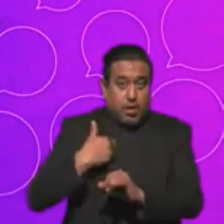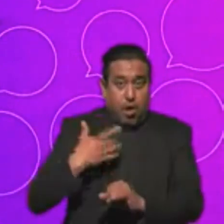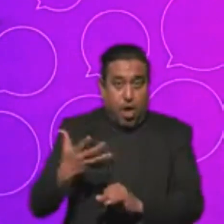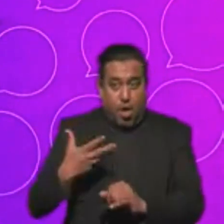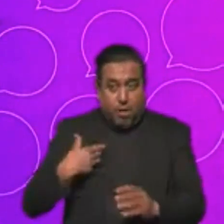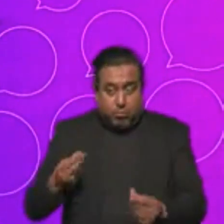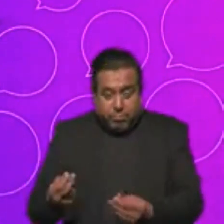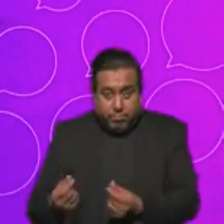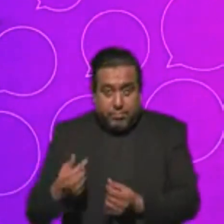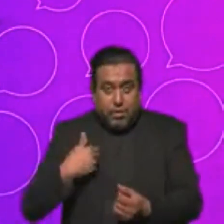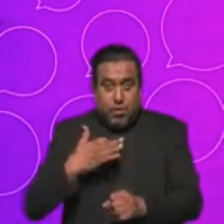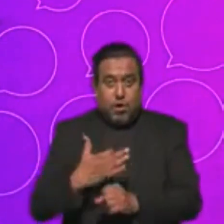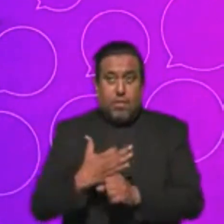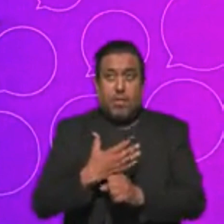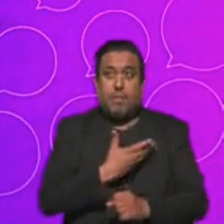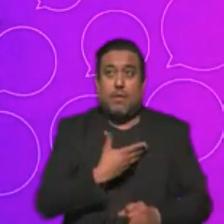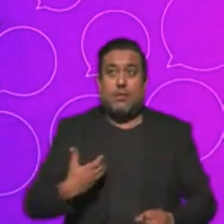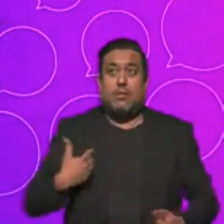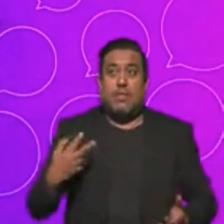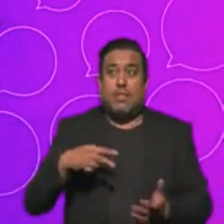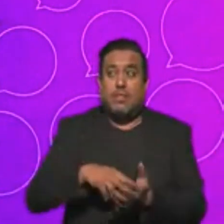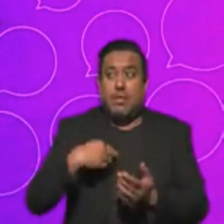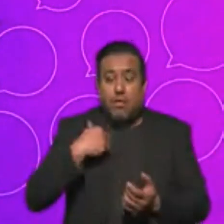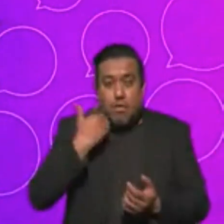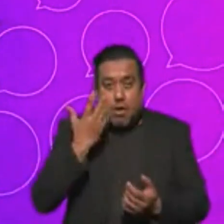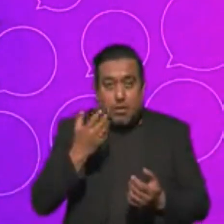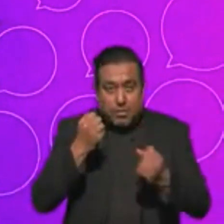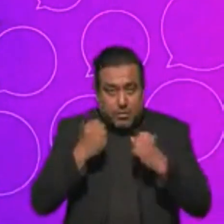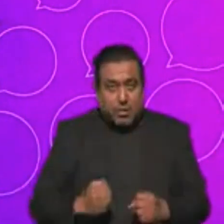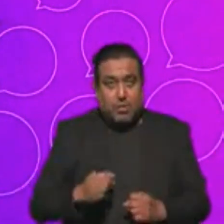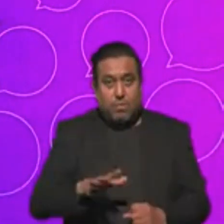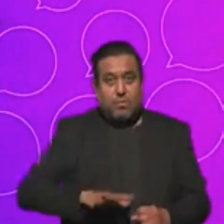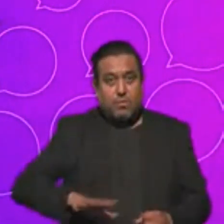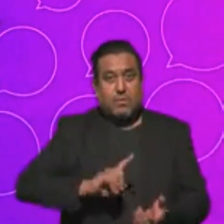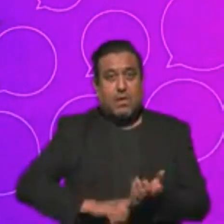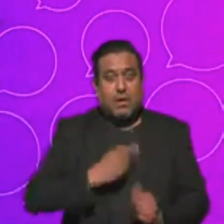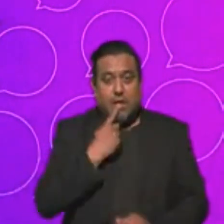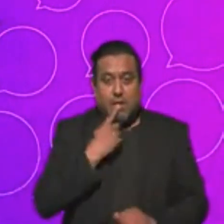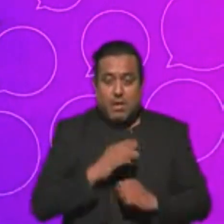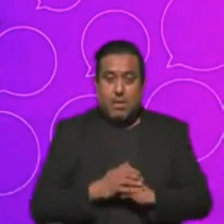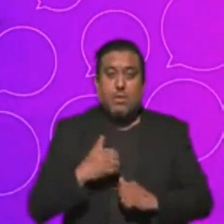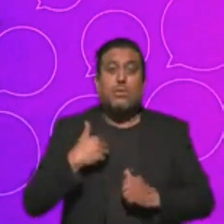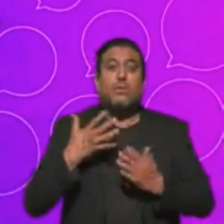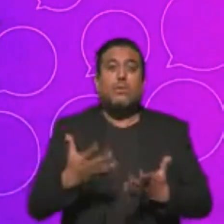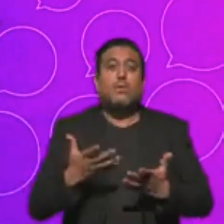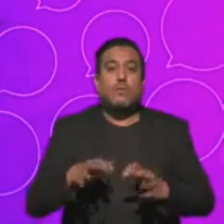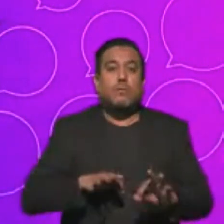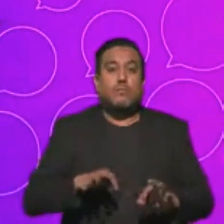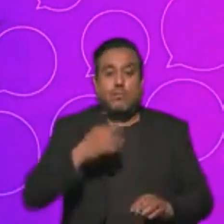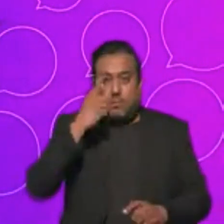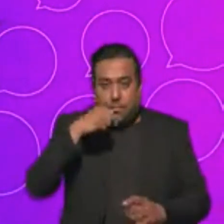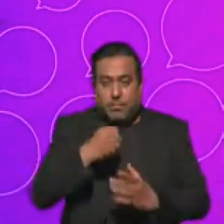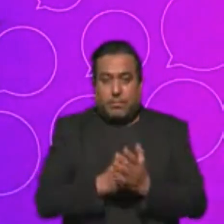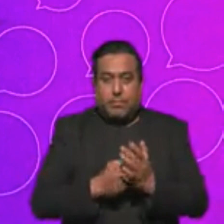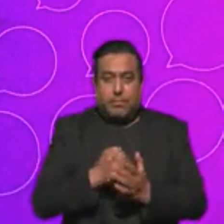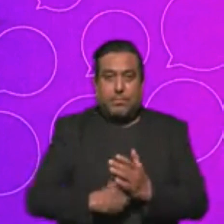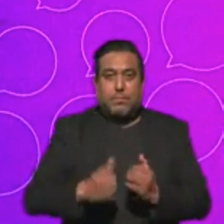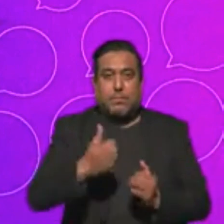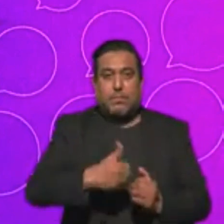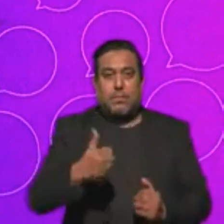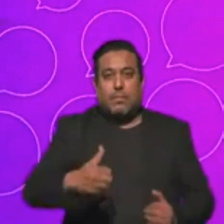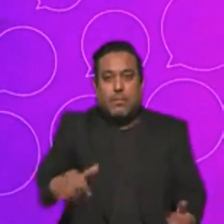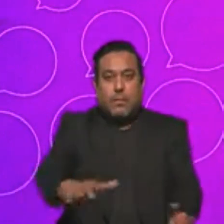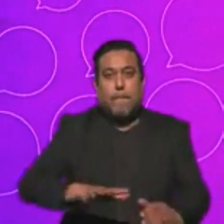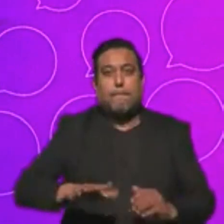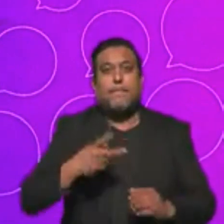decidido postularme para presidente municipal Porque creo firmemente en el potencial del celayense quiero trabajar incansablemente para asegurar que Cada ciudadano tenga